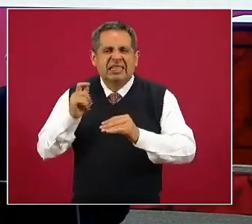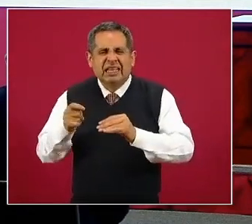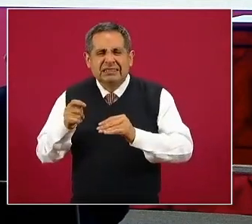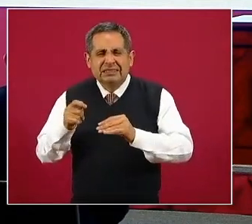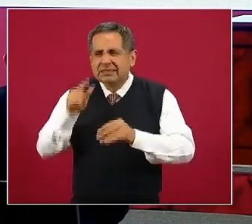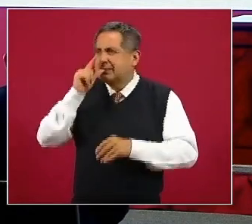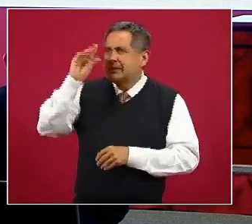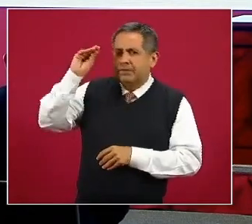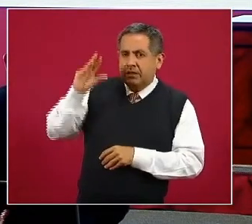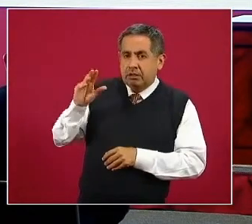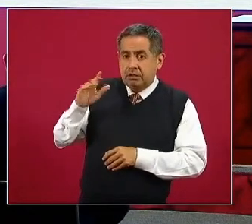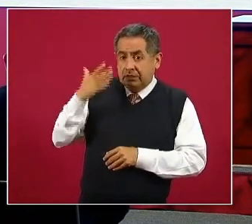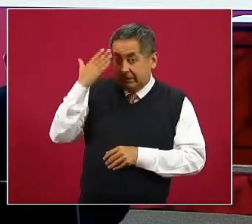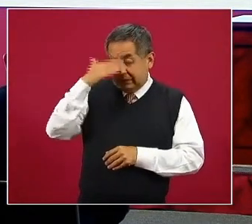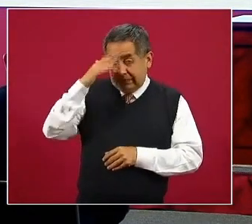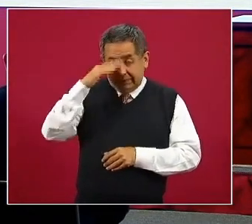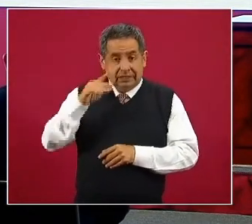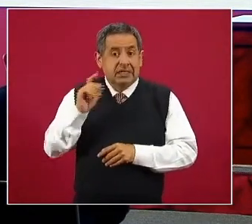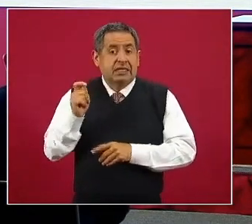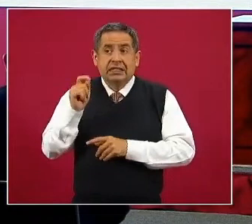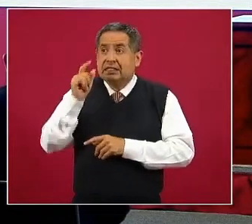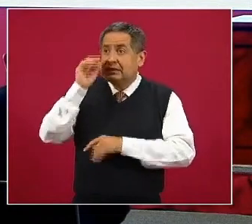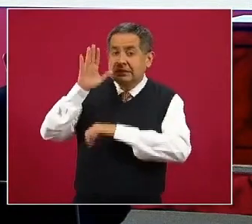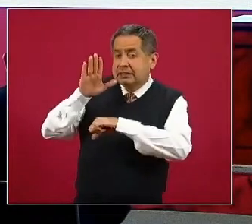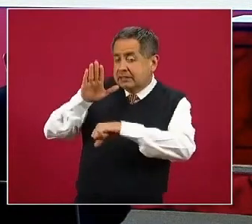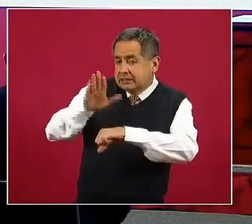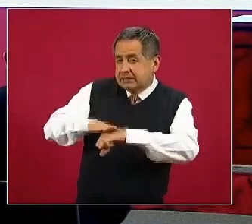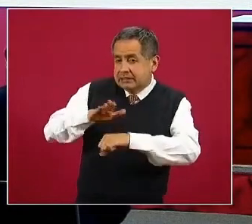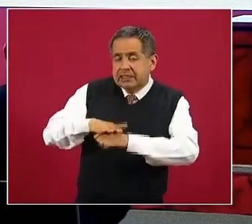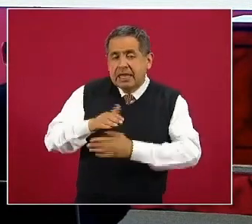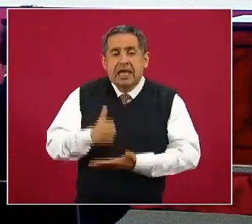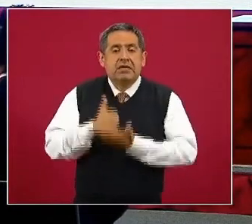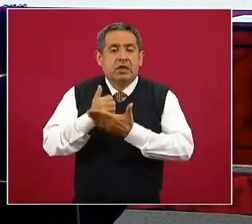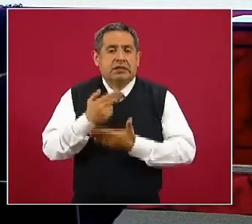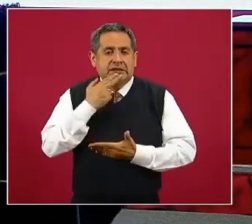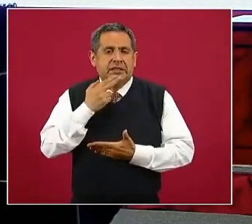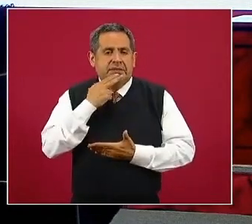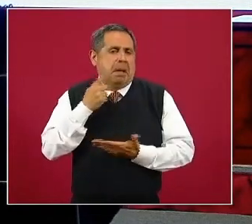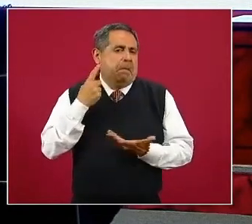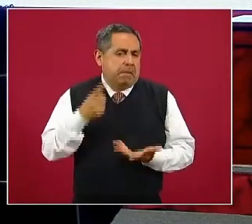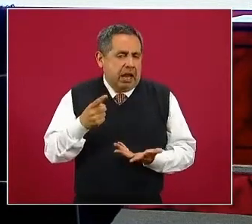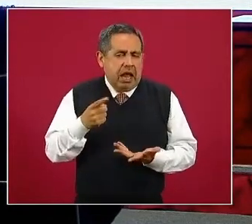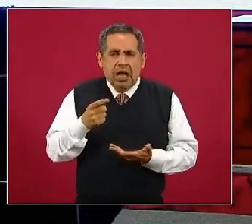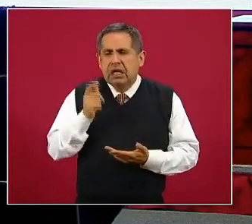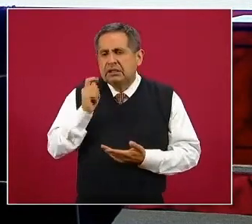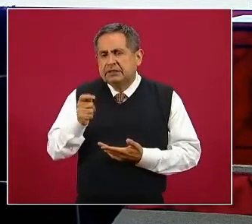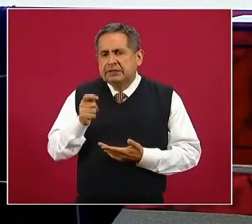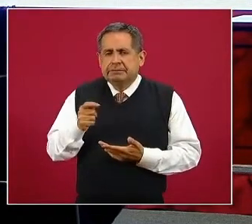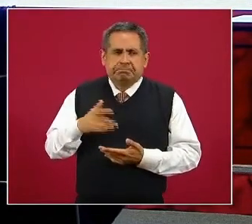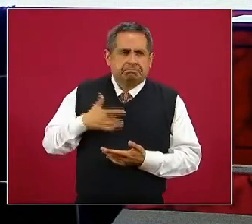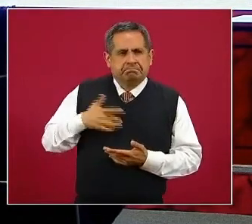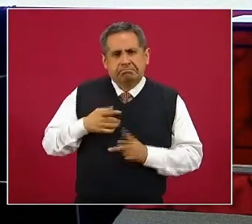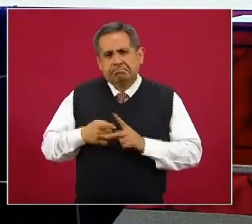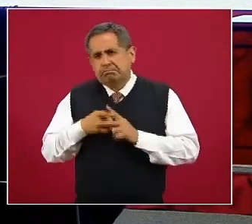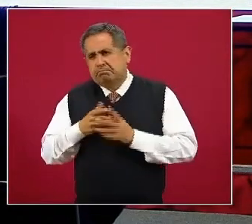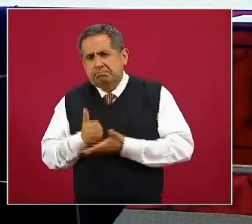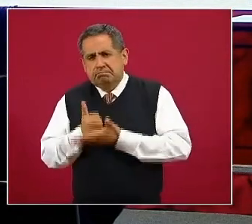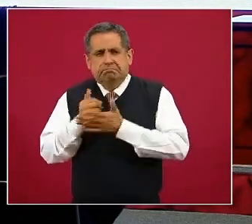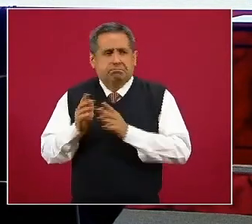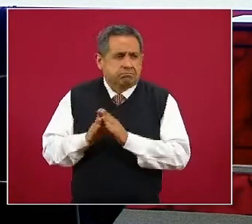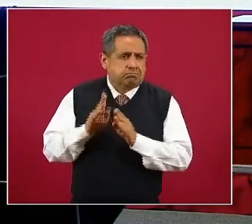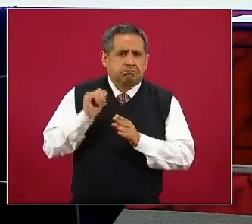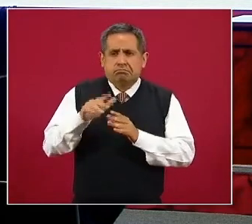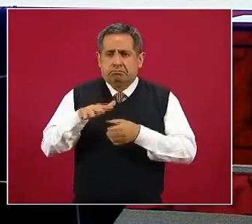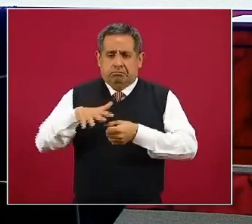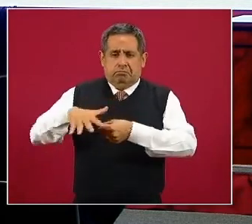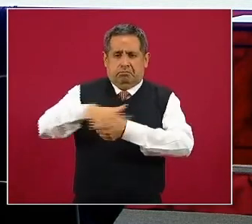riesgo porque el semáforo de riesgo no solamente es una herramienta que, como su nombre lo dice, pretende estimar o medir un riesgo para un